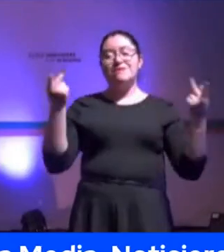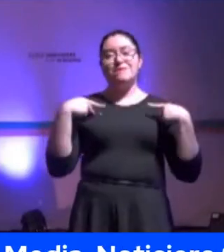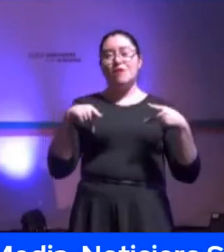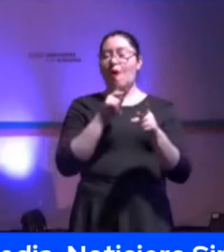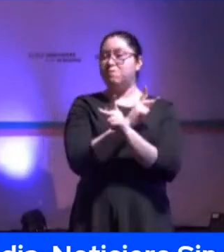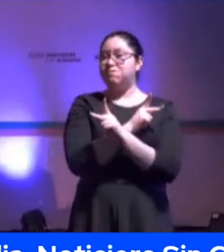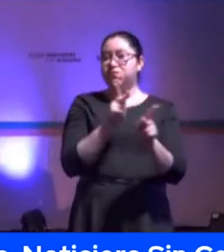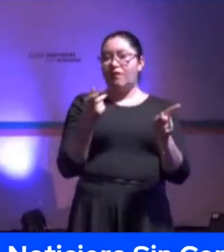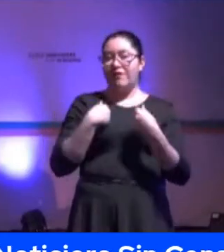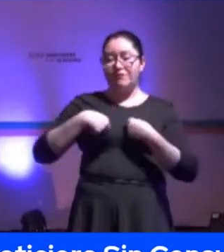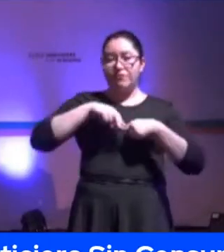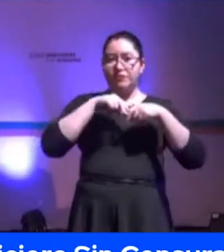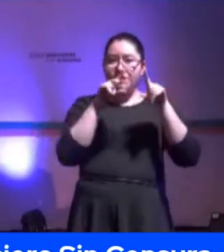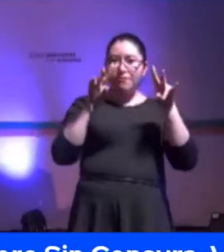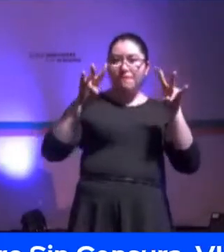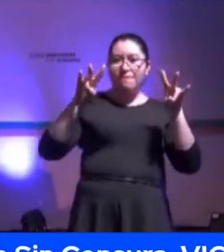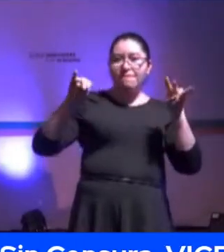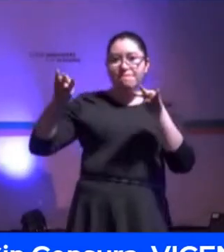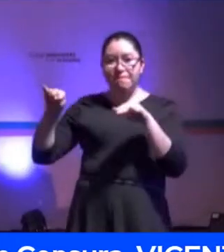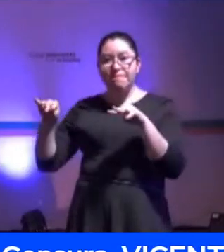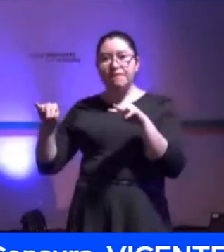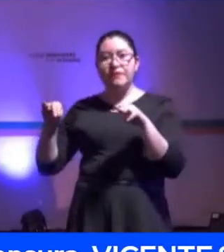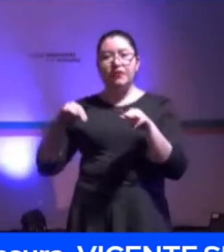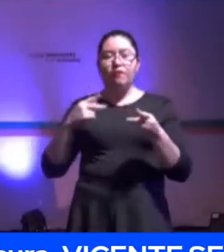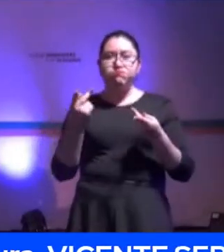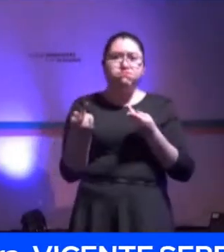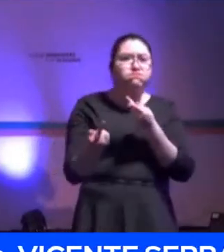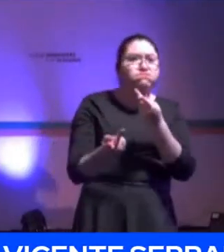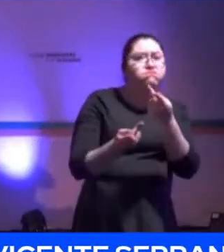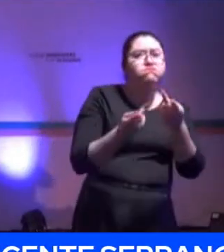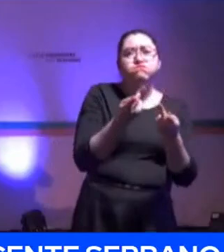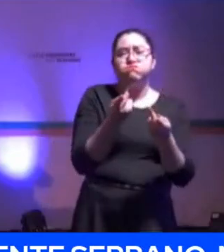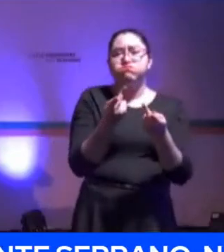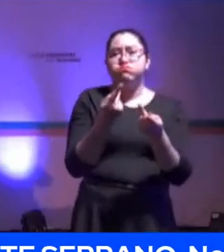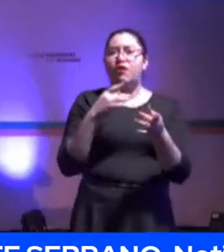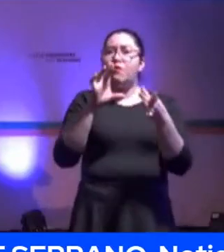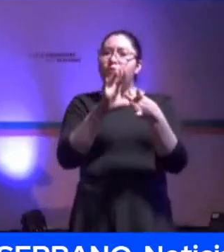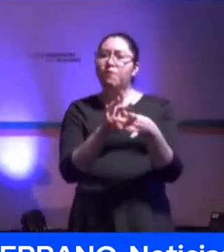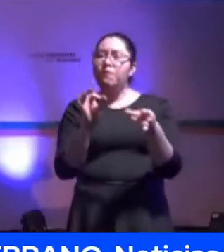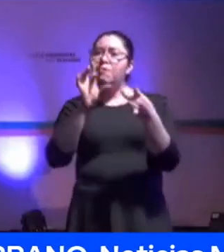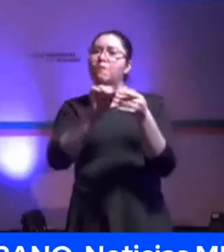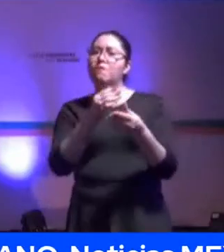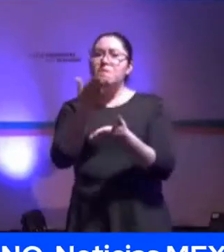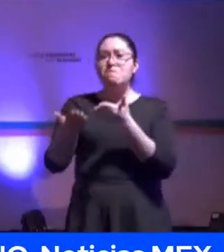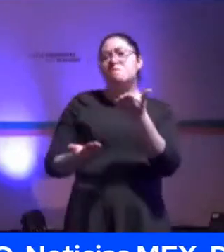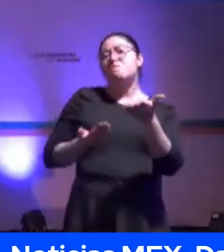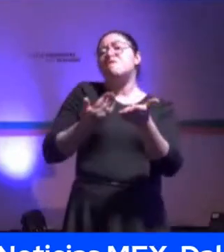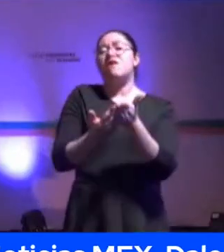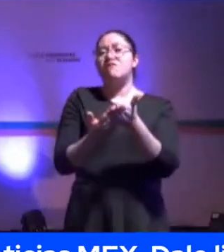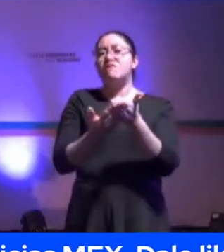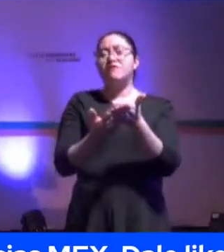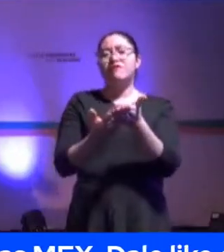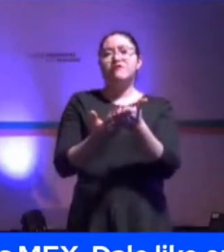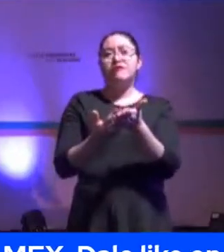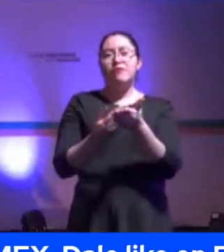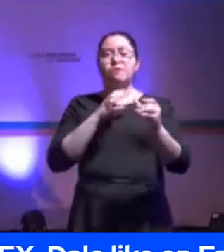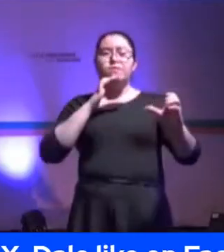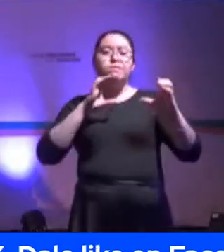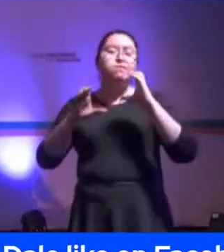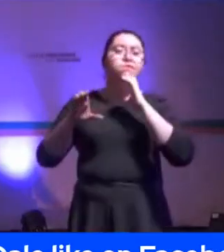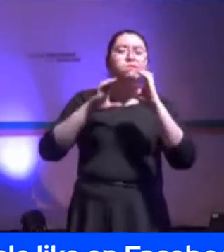abramos los ojos. Sigamos cuestionando, sigamos hablando, sigamos exigiendo, sigamos